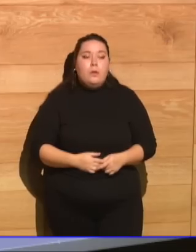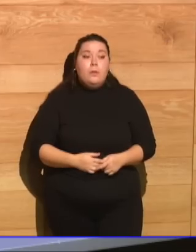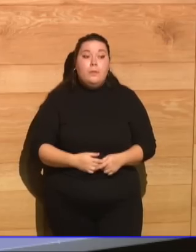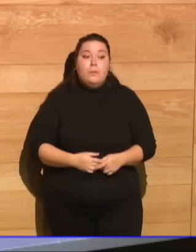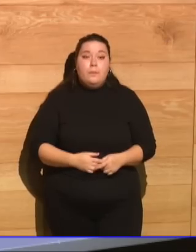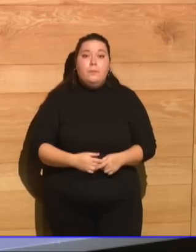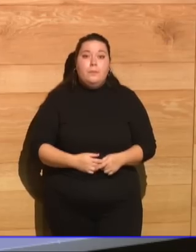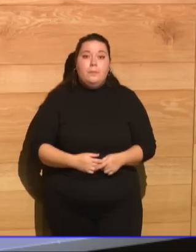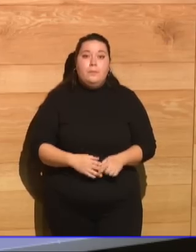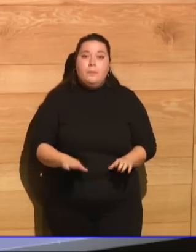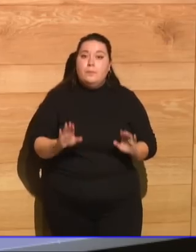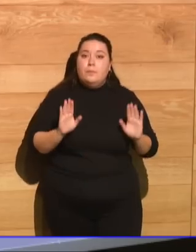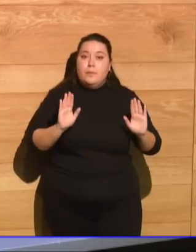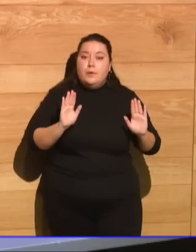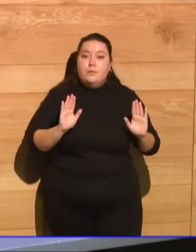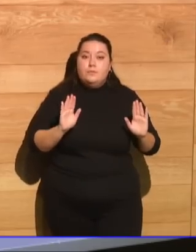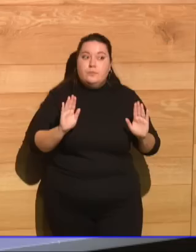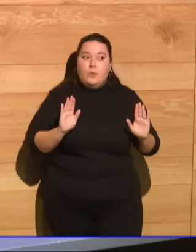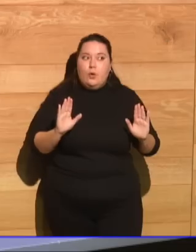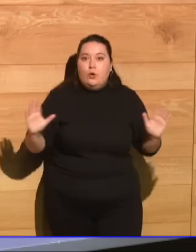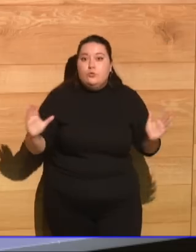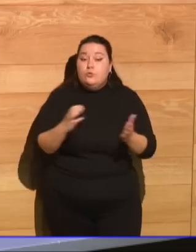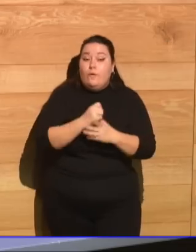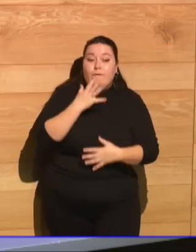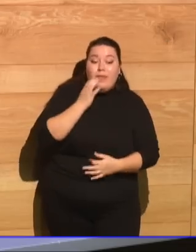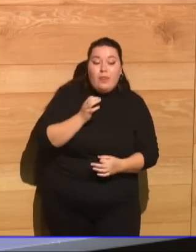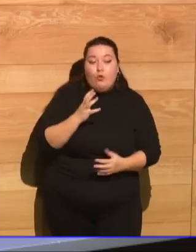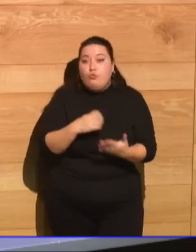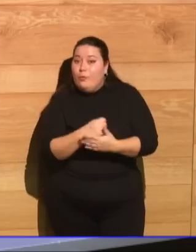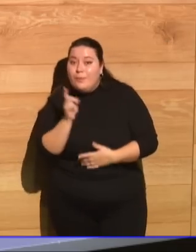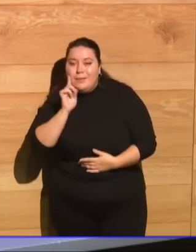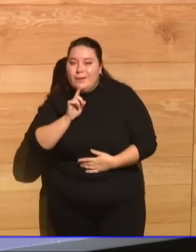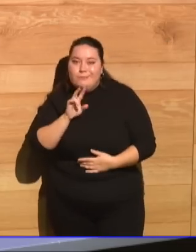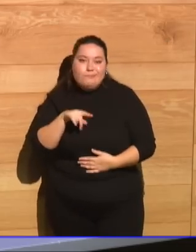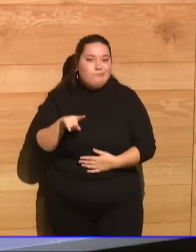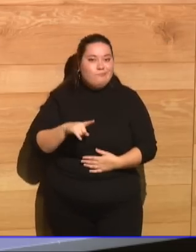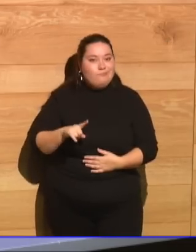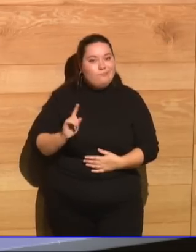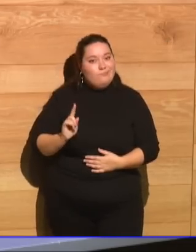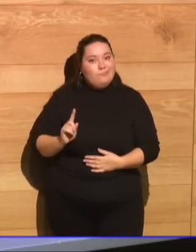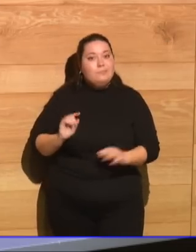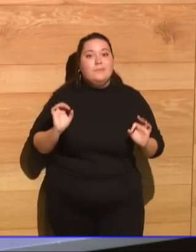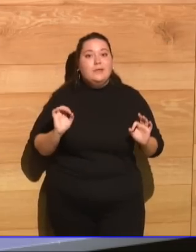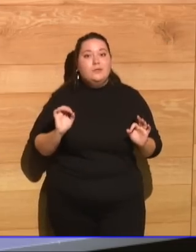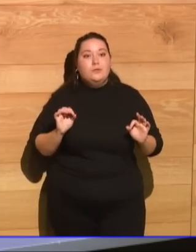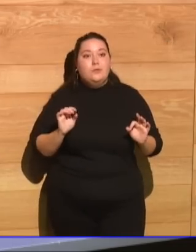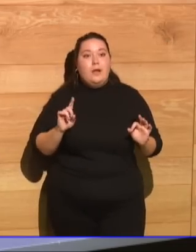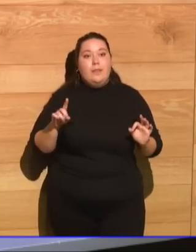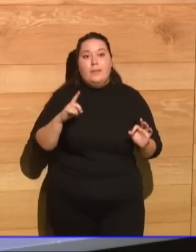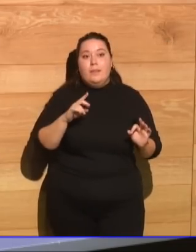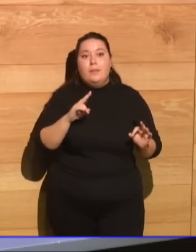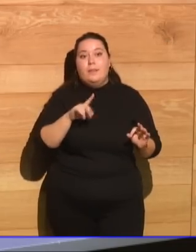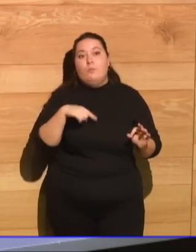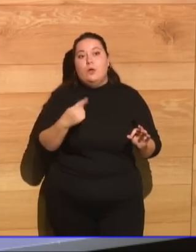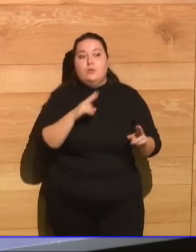embargo, que como nada es completamente verdad y nada es completamente mentira, se refiere a que eso que se llama la industria después, porque al fin y al cabo es una